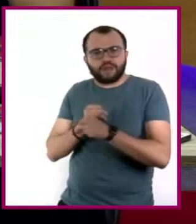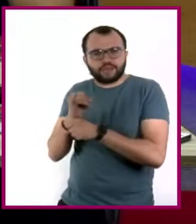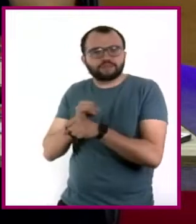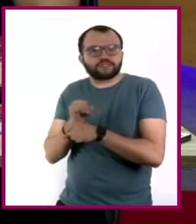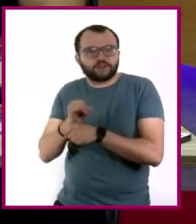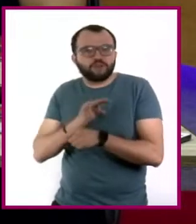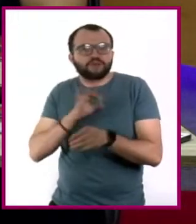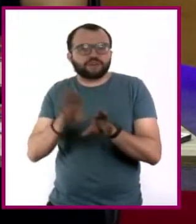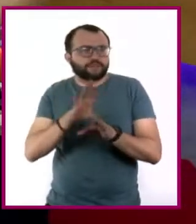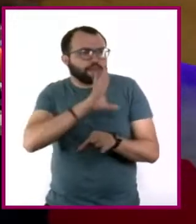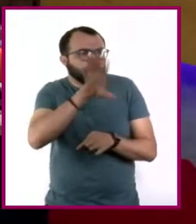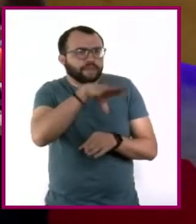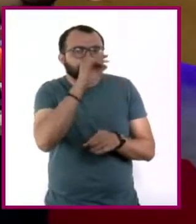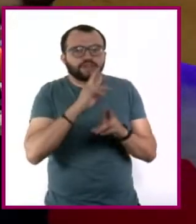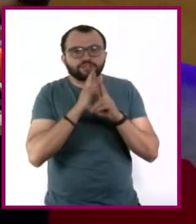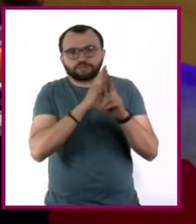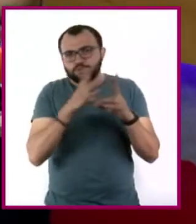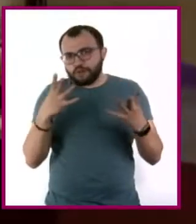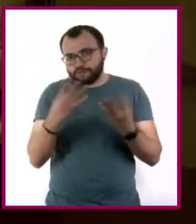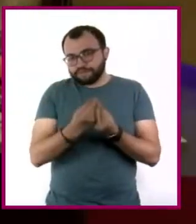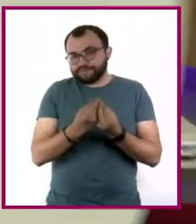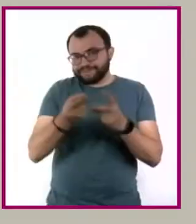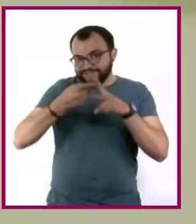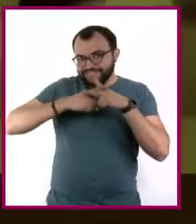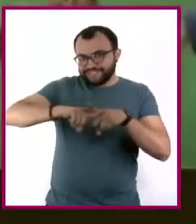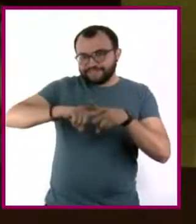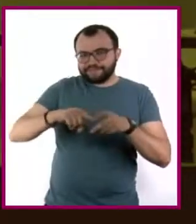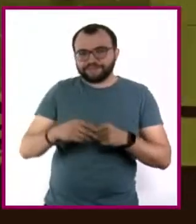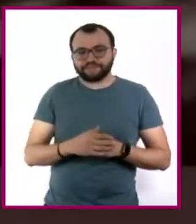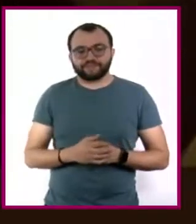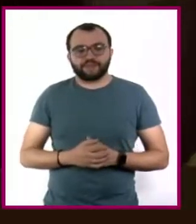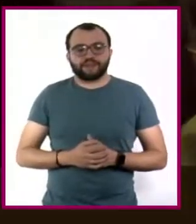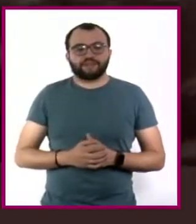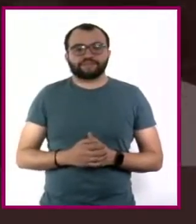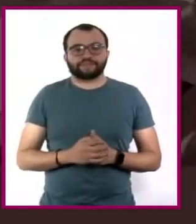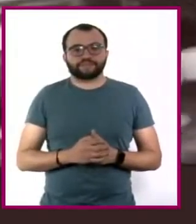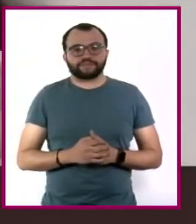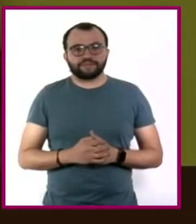una respuesta juntos. ¡Comenzamos!